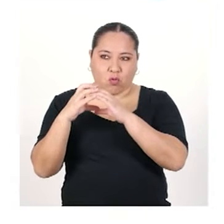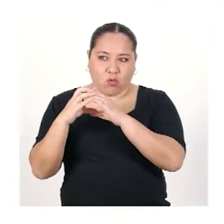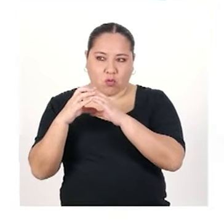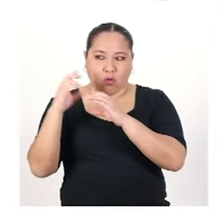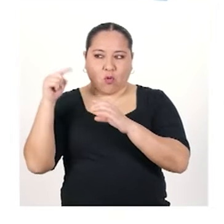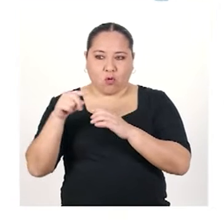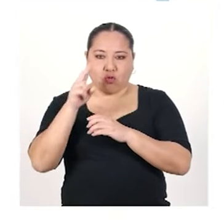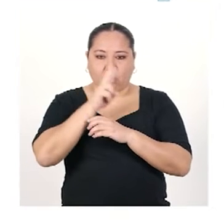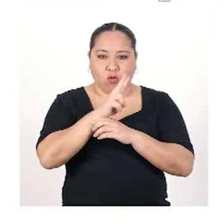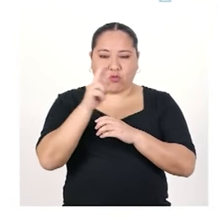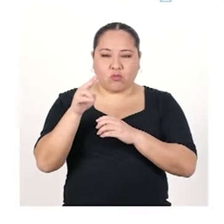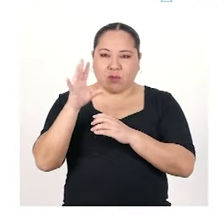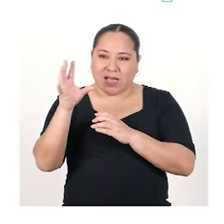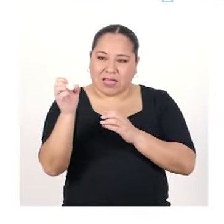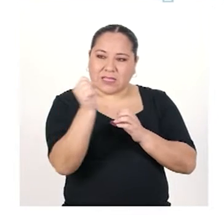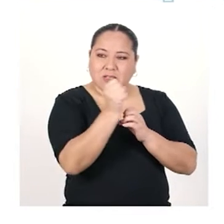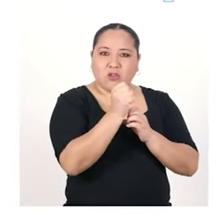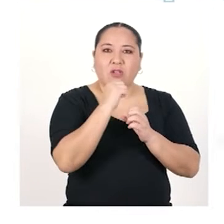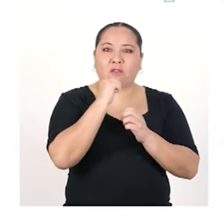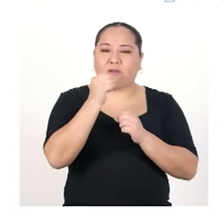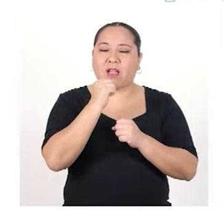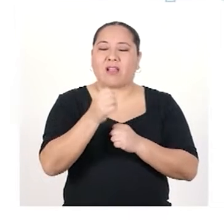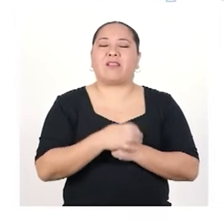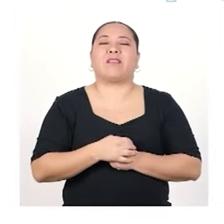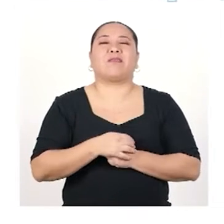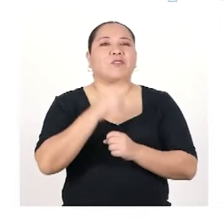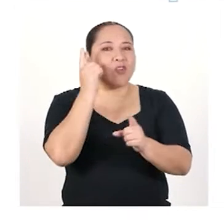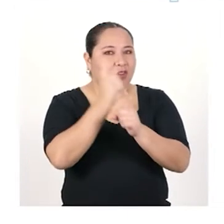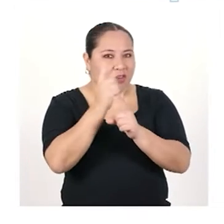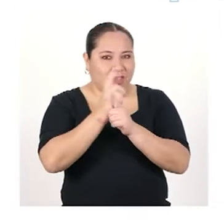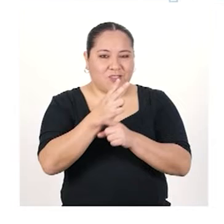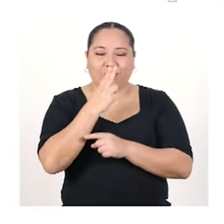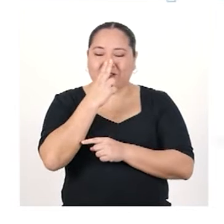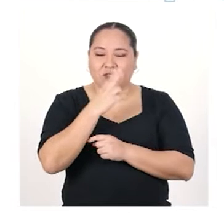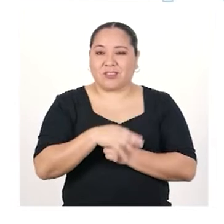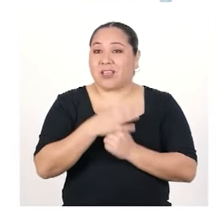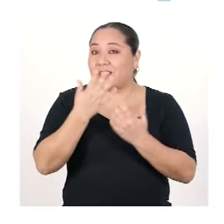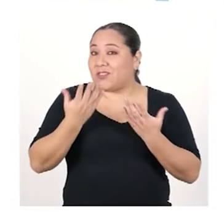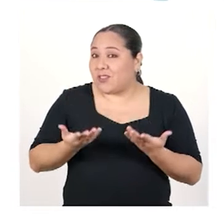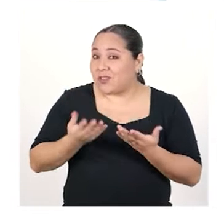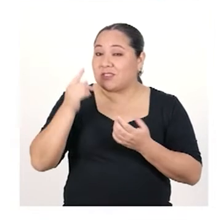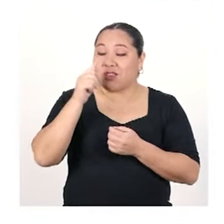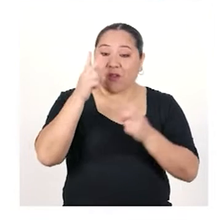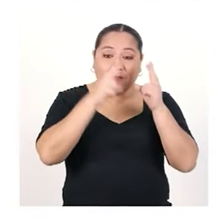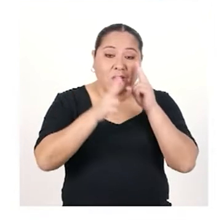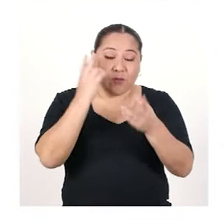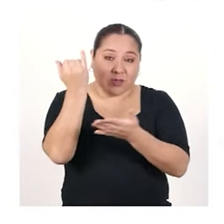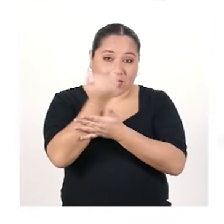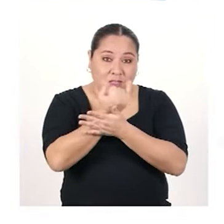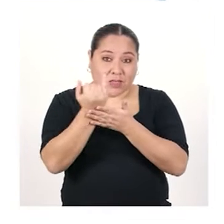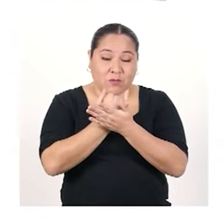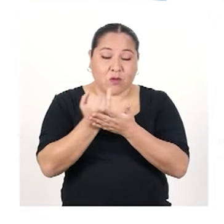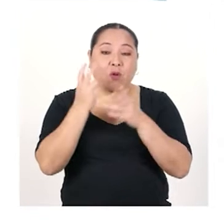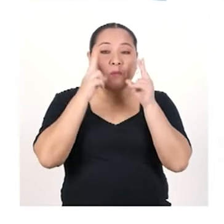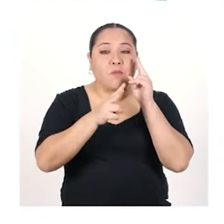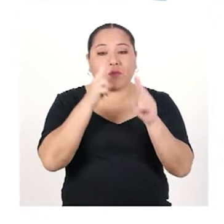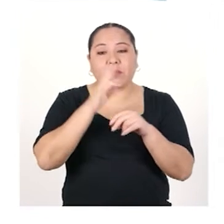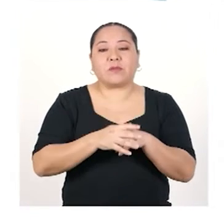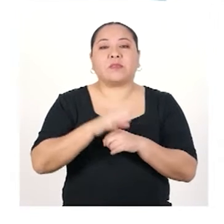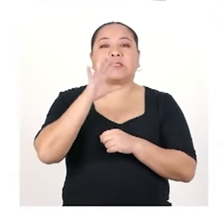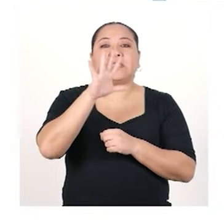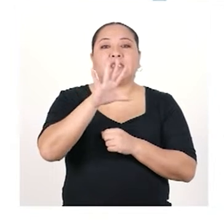poder obtener la parte que falta. Muy bien, Tocino. Entonces, como vemos en el gráfico, podemos ver